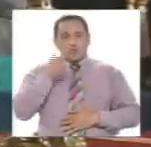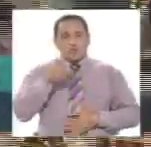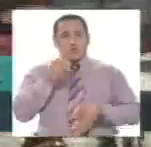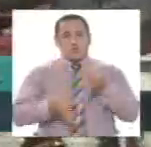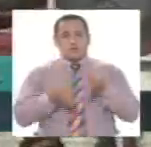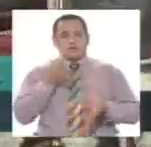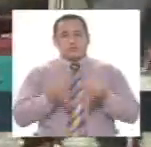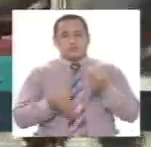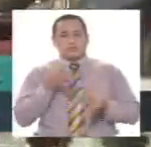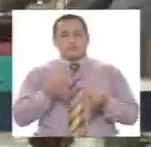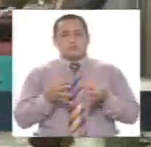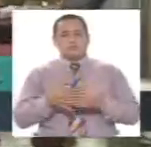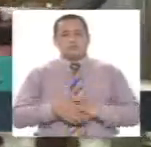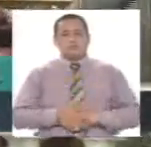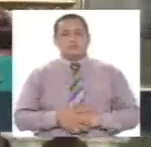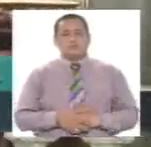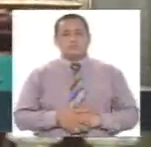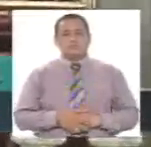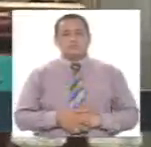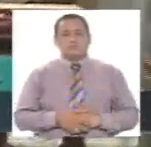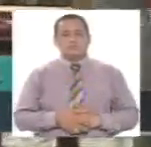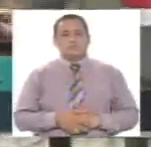demanden.